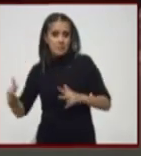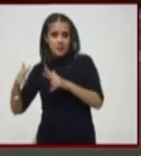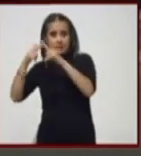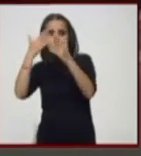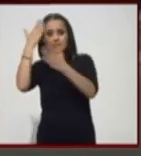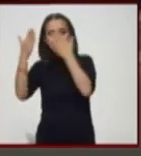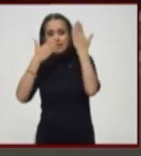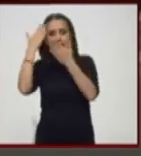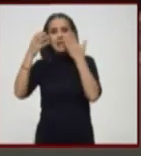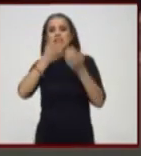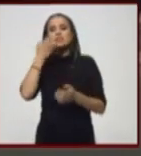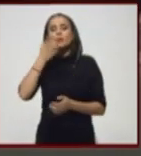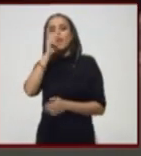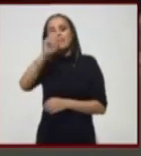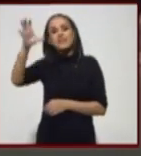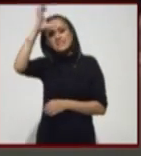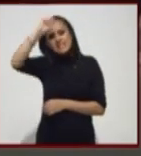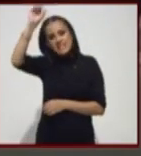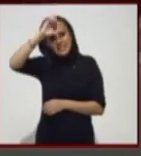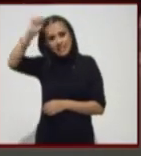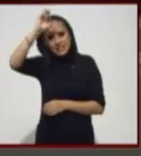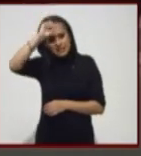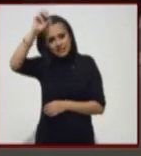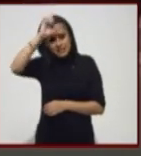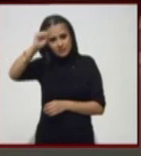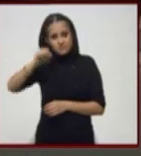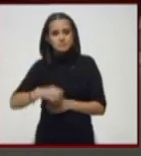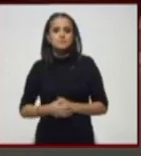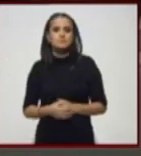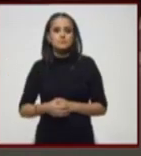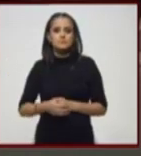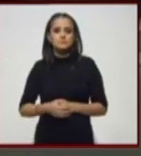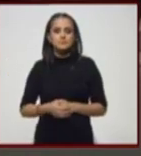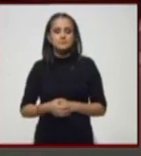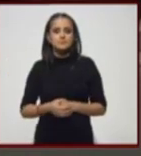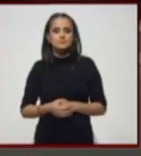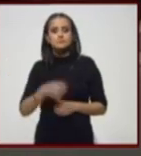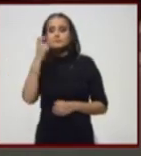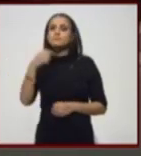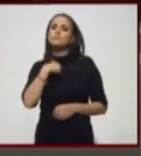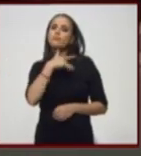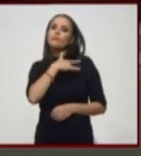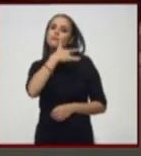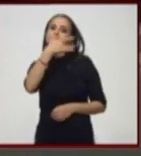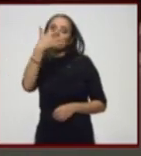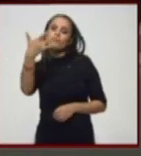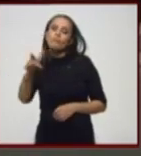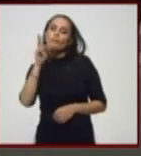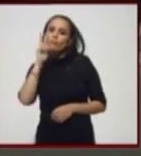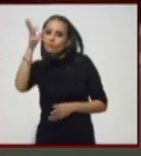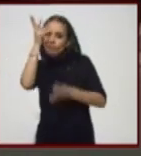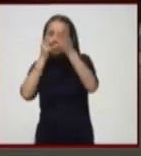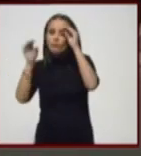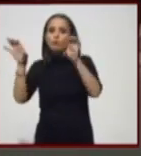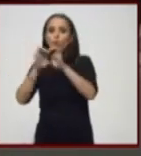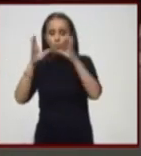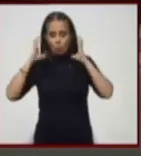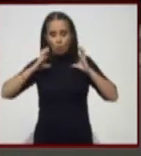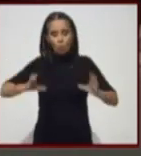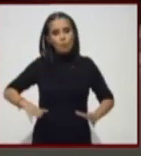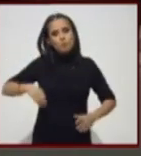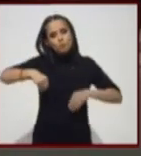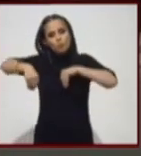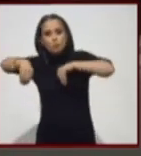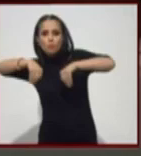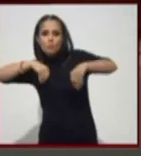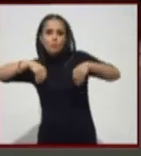de circo y siempre me he enamorado el lenguaje corporal en el actor